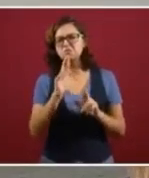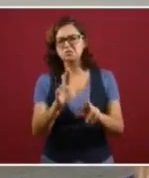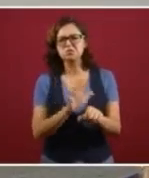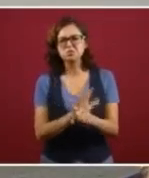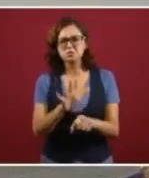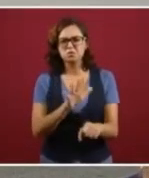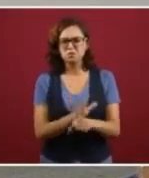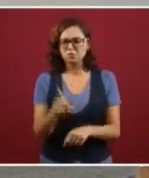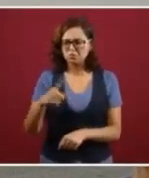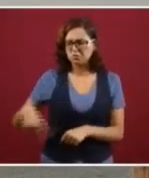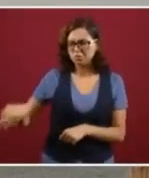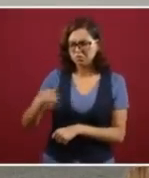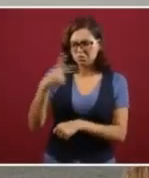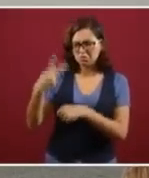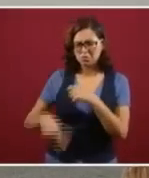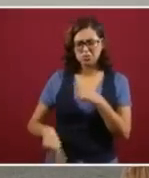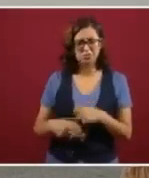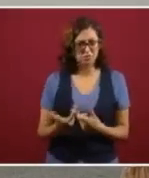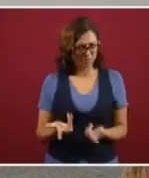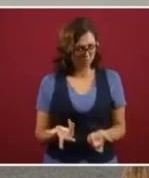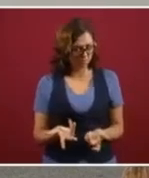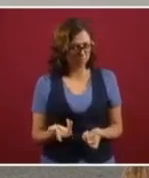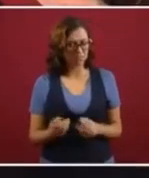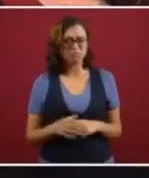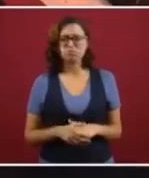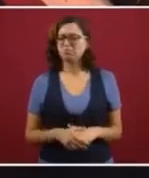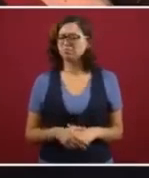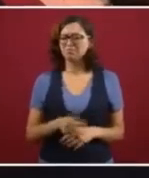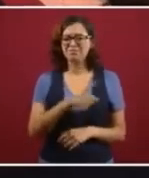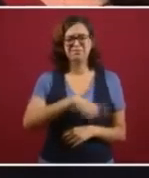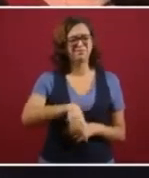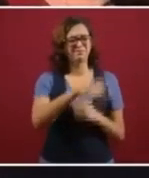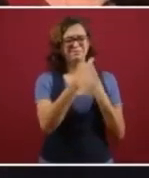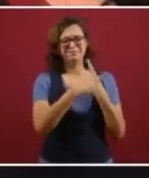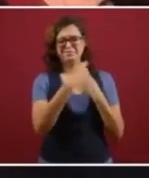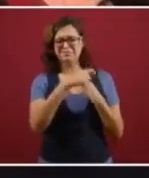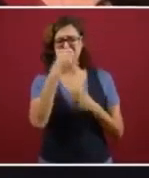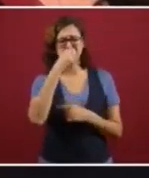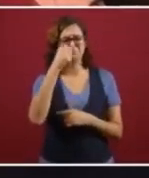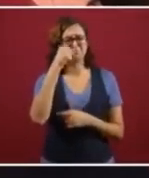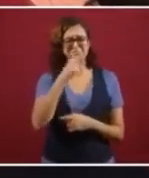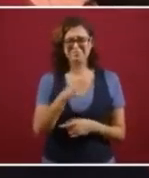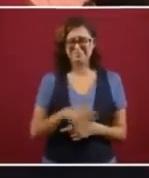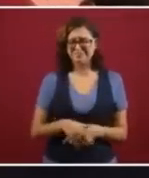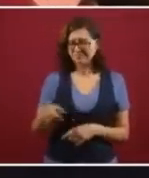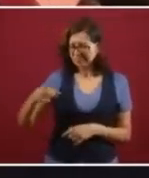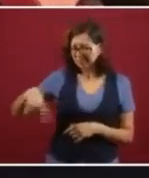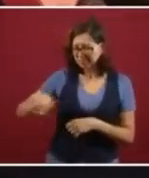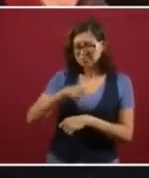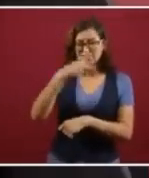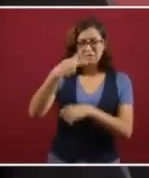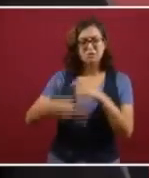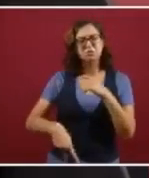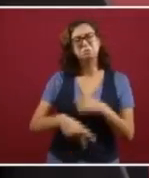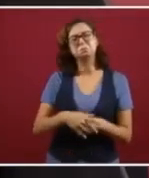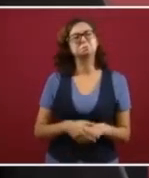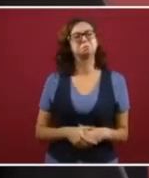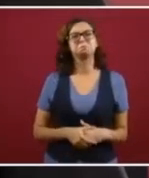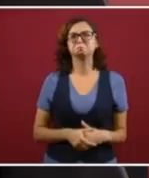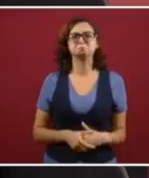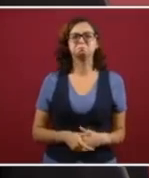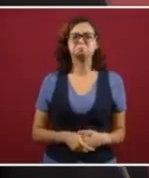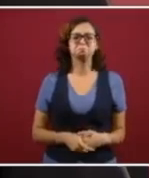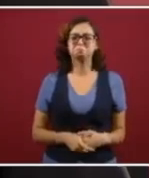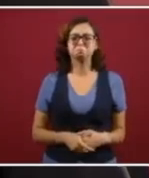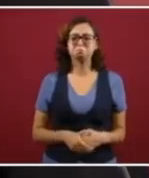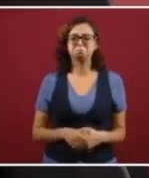violentos. Negó que los servidores públicos que participaron en los llamados cordones de paz hayan sido expuestos a actos violentos.